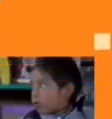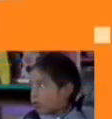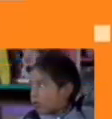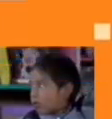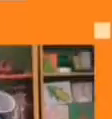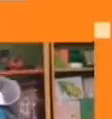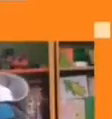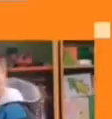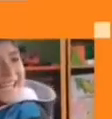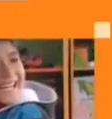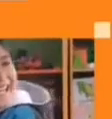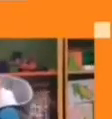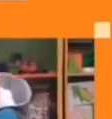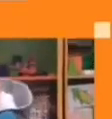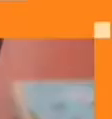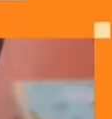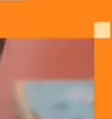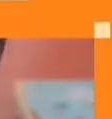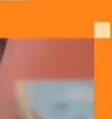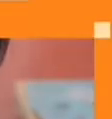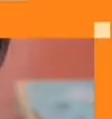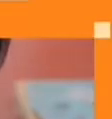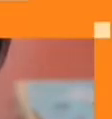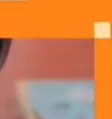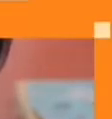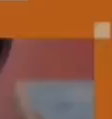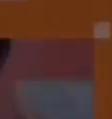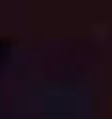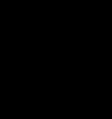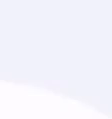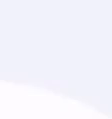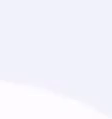Estamos viendo Aprendo en Casa, secundaria.